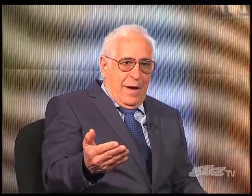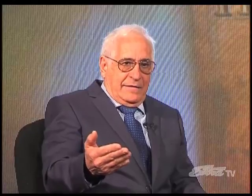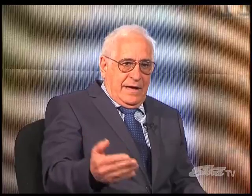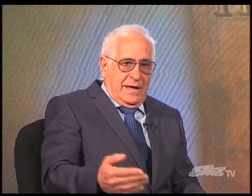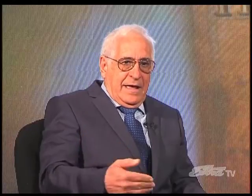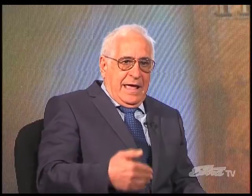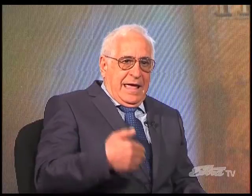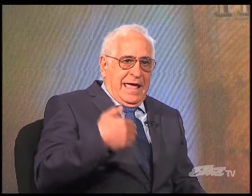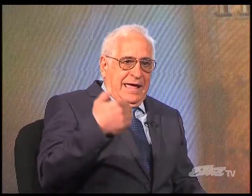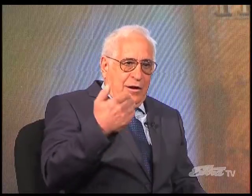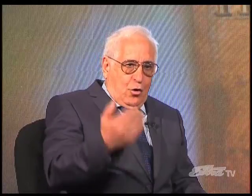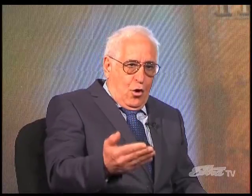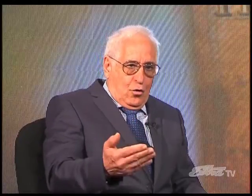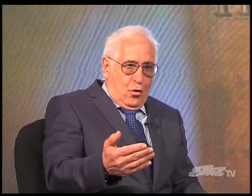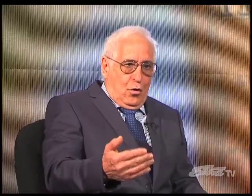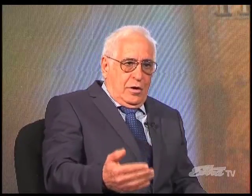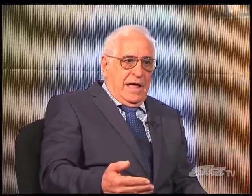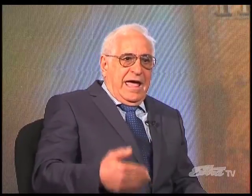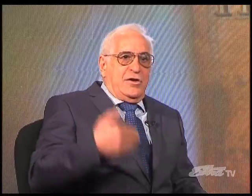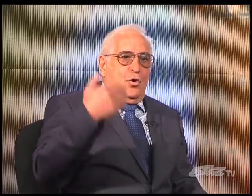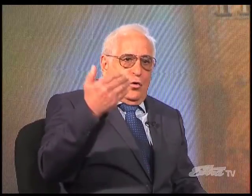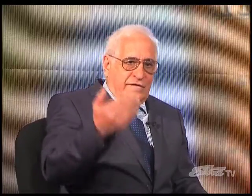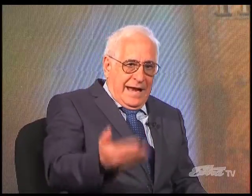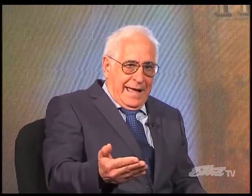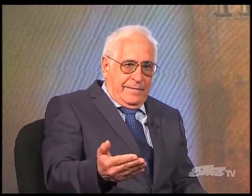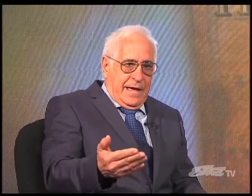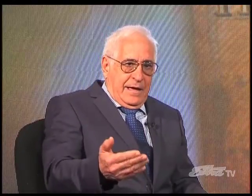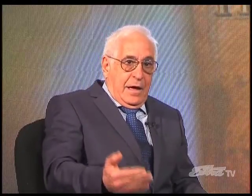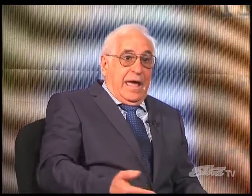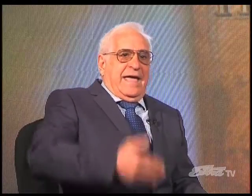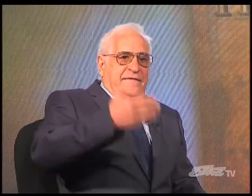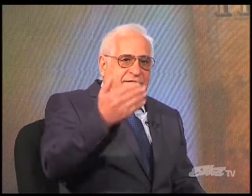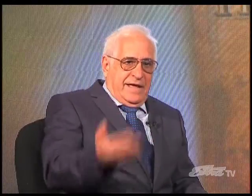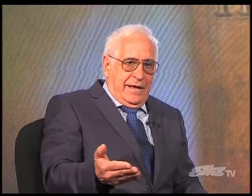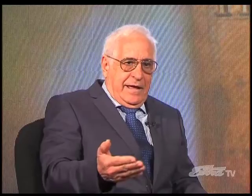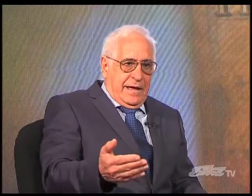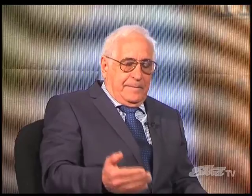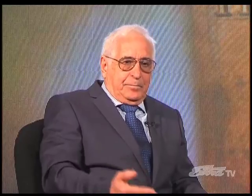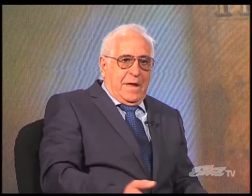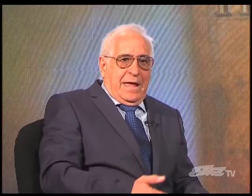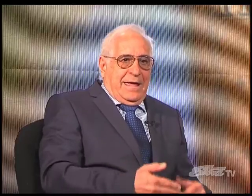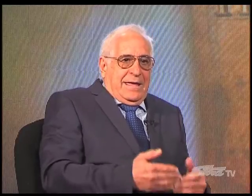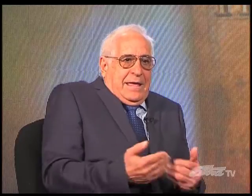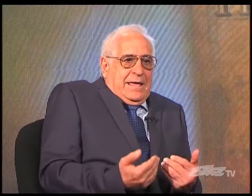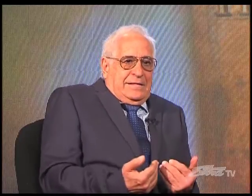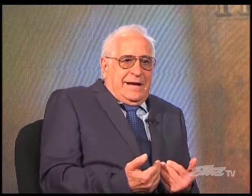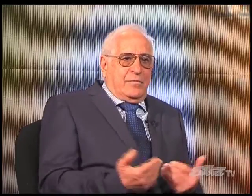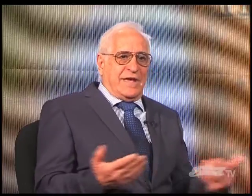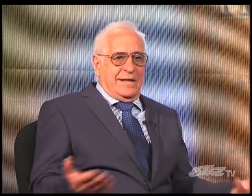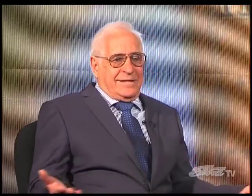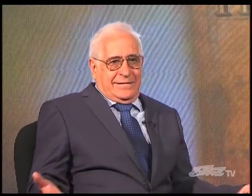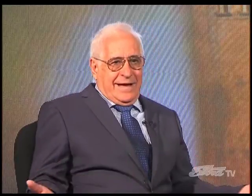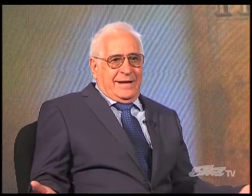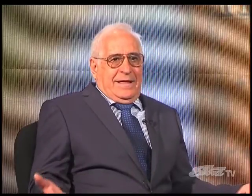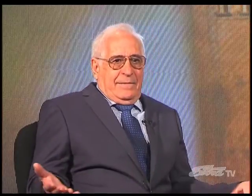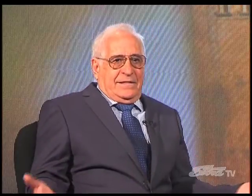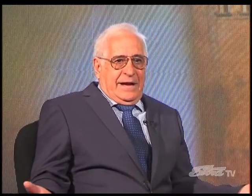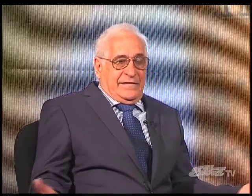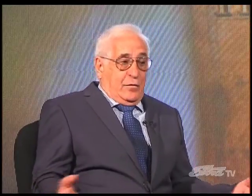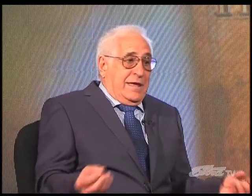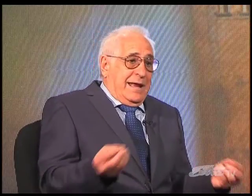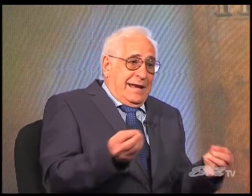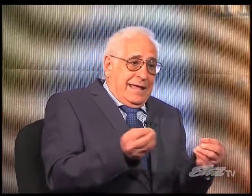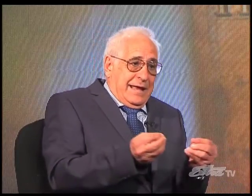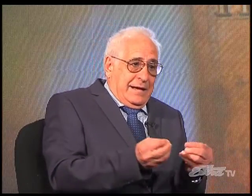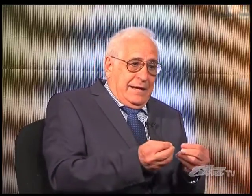humanidad en Ruanda, en el Congo, en Yugoslavia, en Siria, y tenemos que tratar de